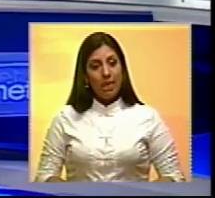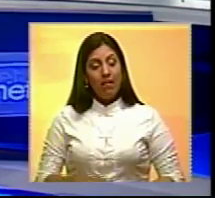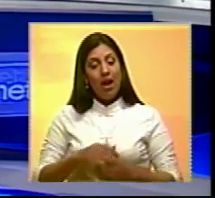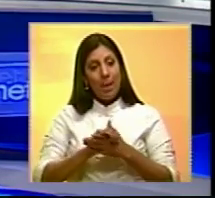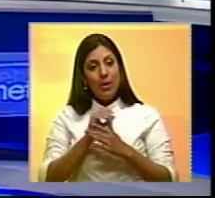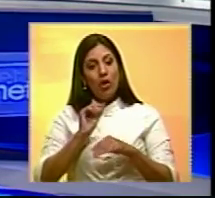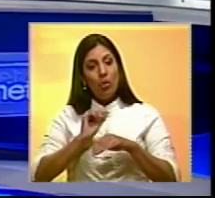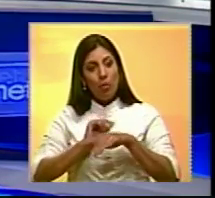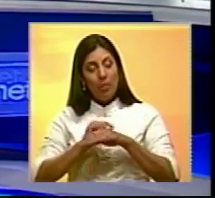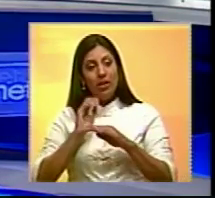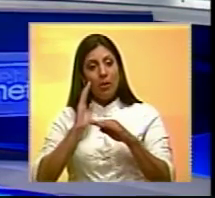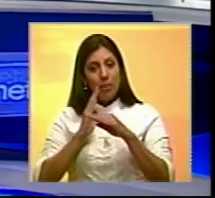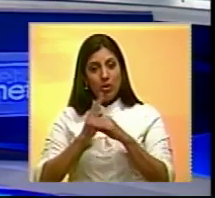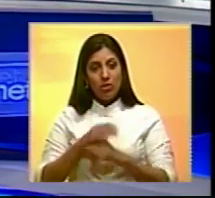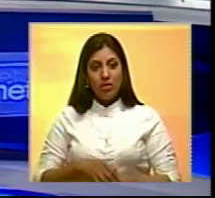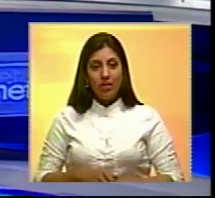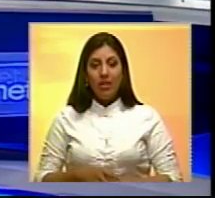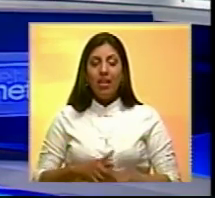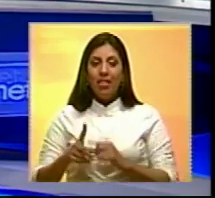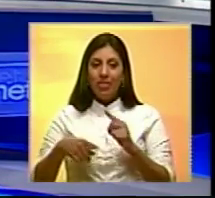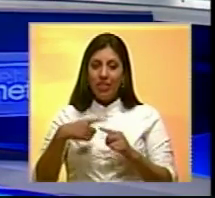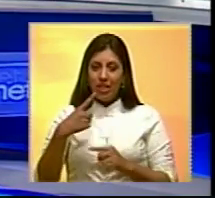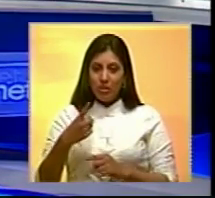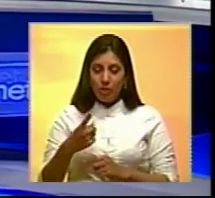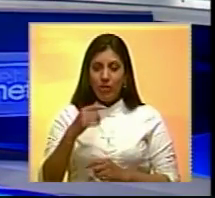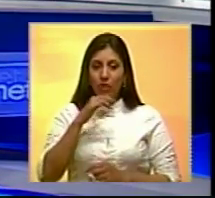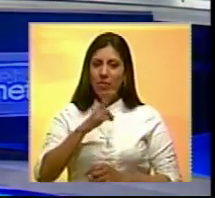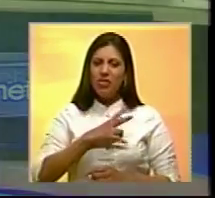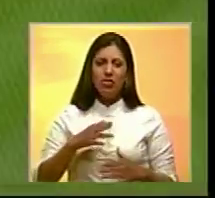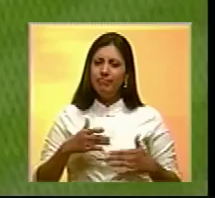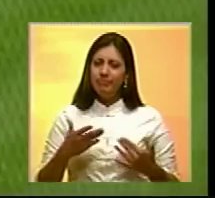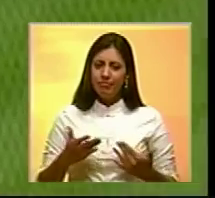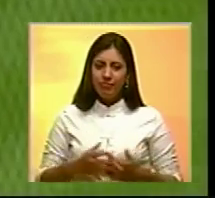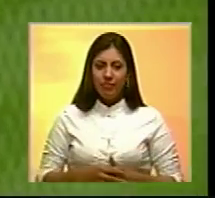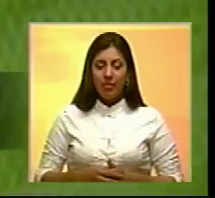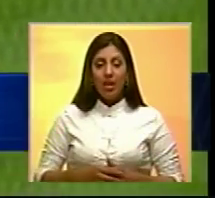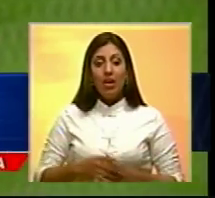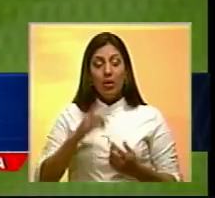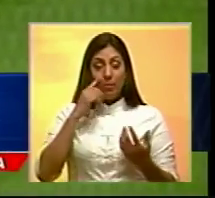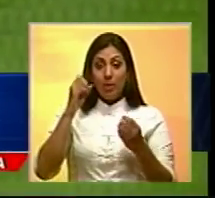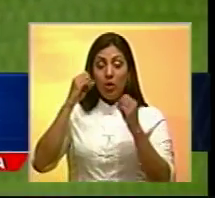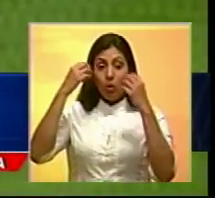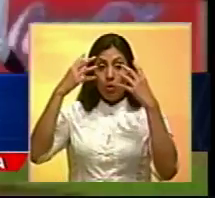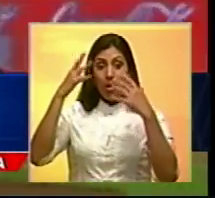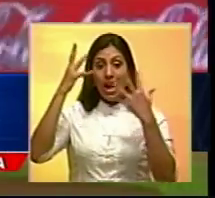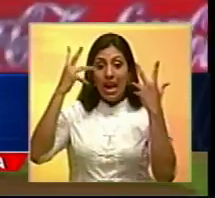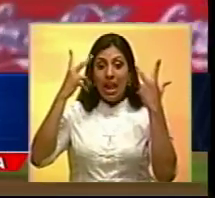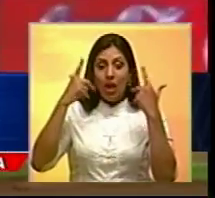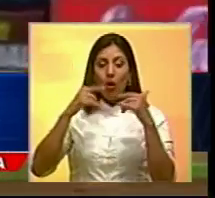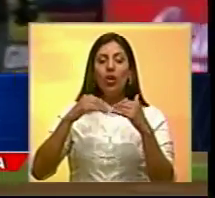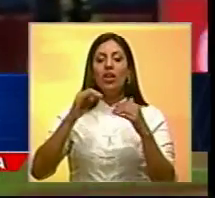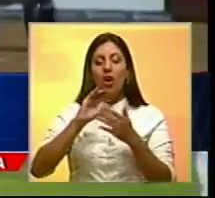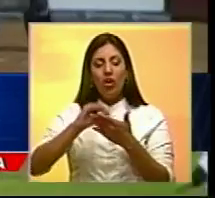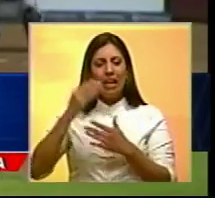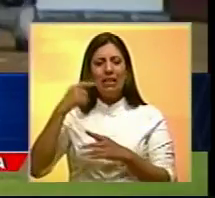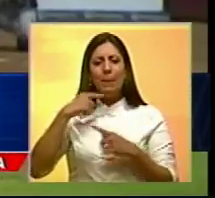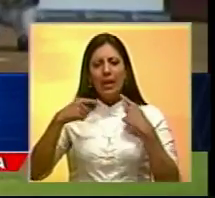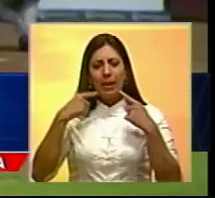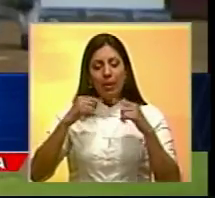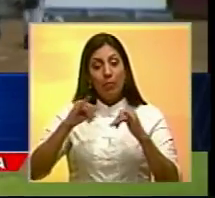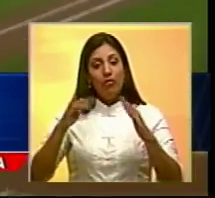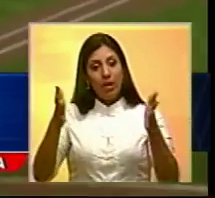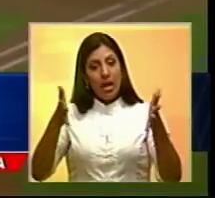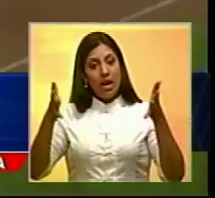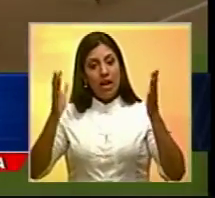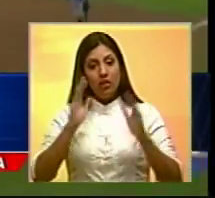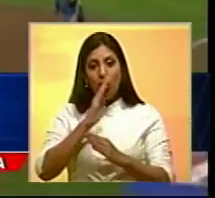Amigos, momento de hacer una breve pausa. Y más adelante en su noticiero Venevisión. ¡Ven luz! Leones acabó racha de derrotas